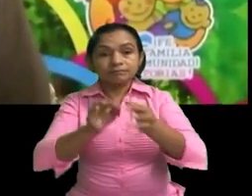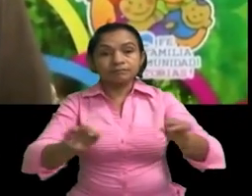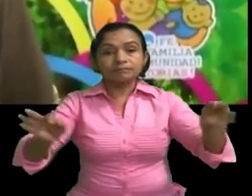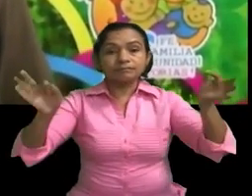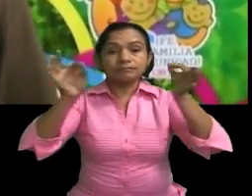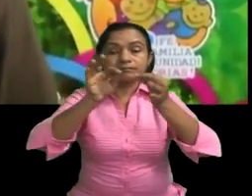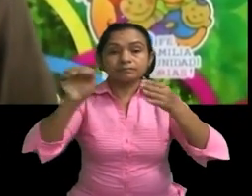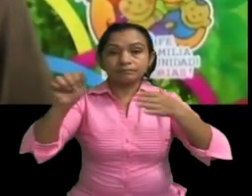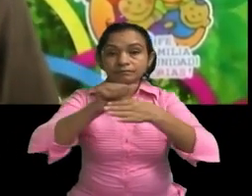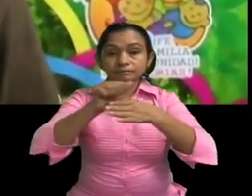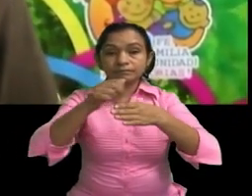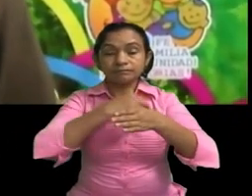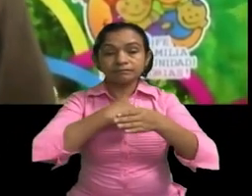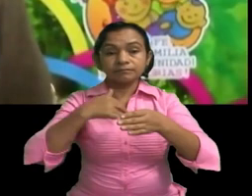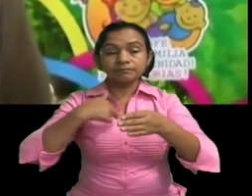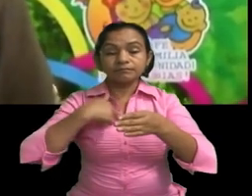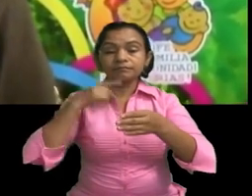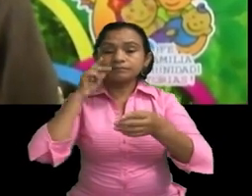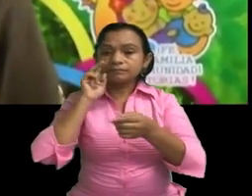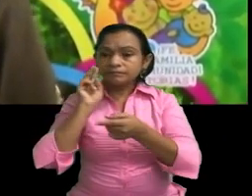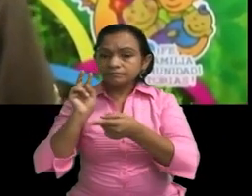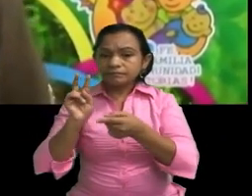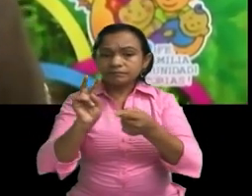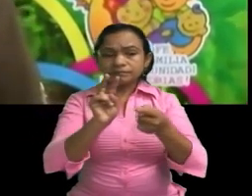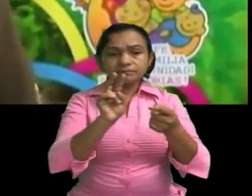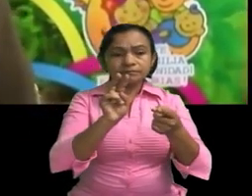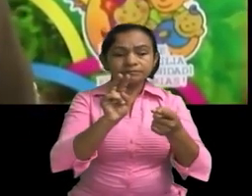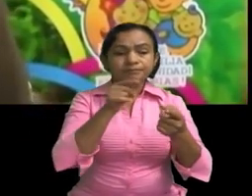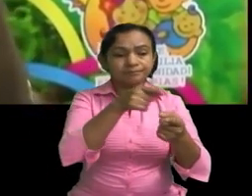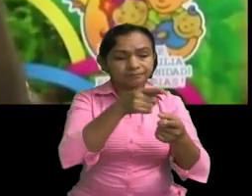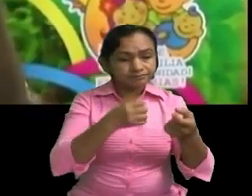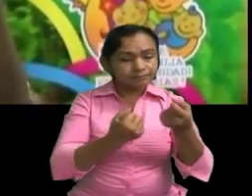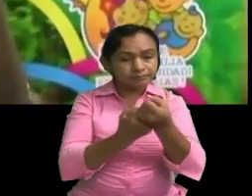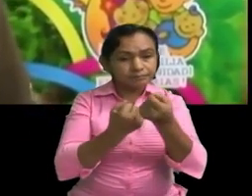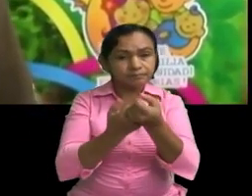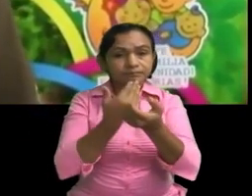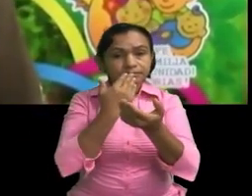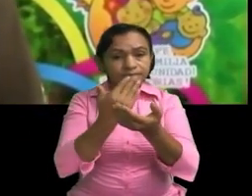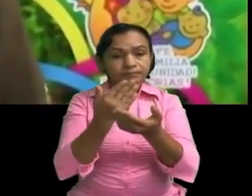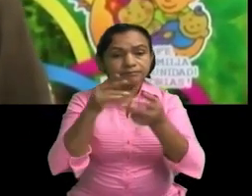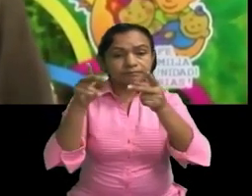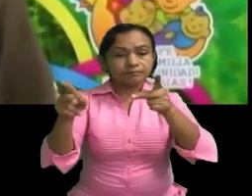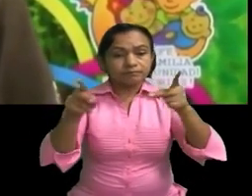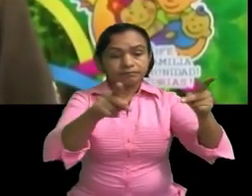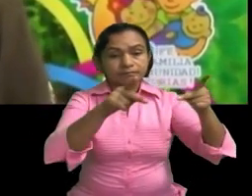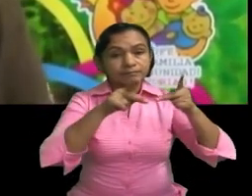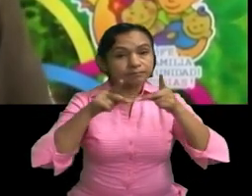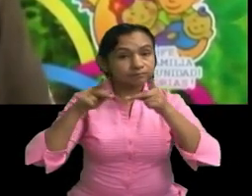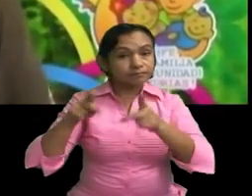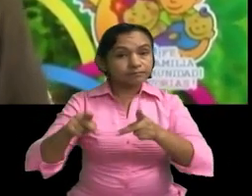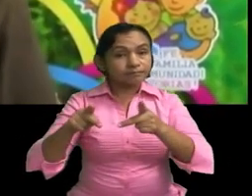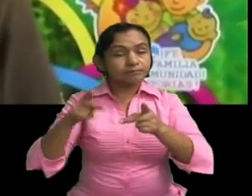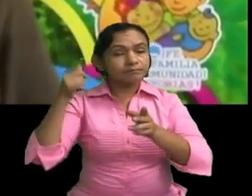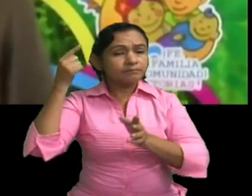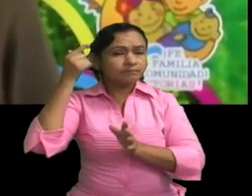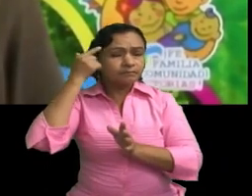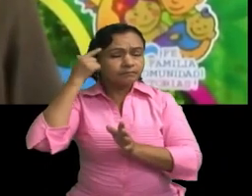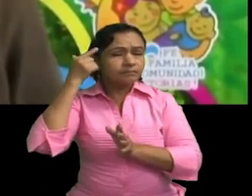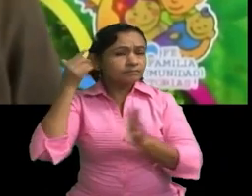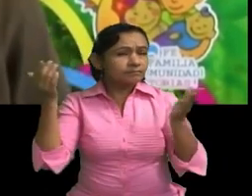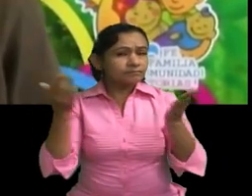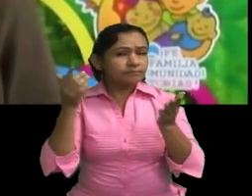el ejercicio que se hizo para identificar iniciativas sostenibles, donde los protagonistas consideran